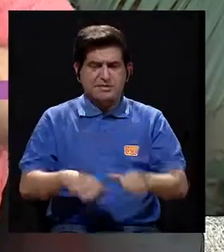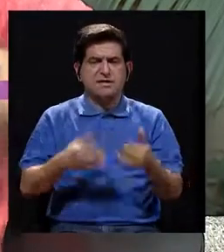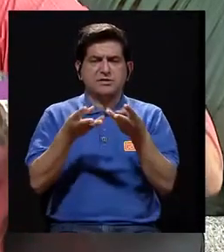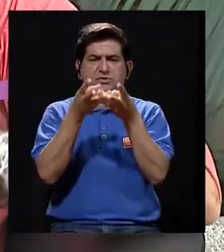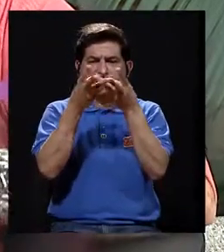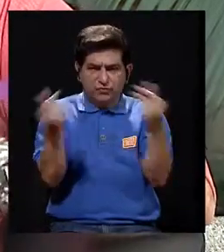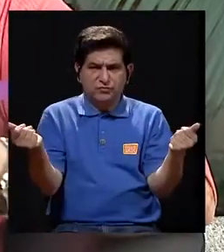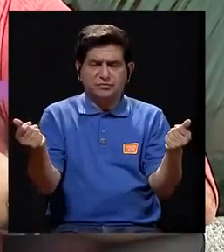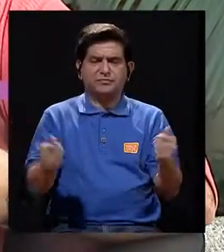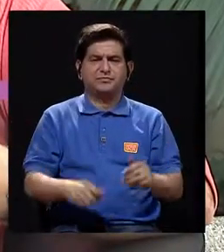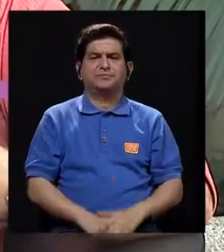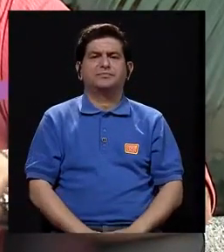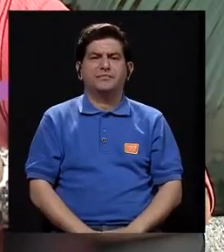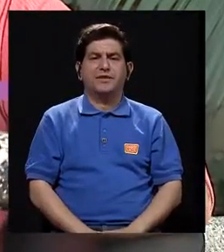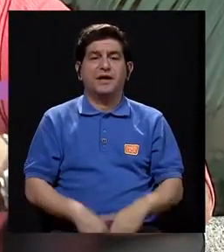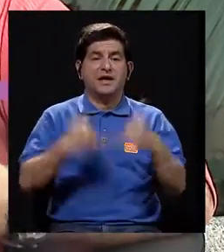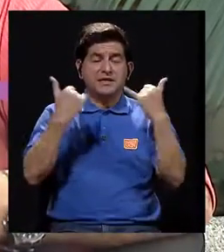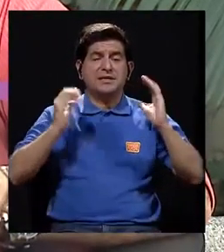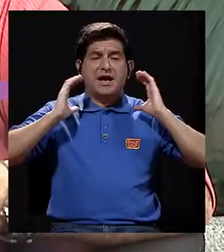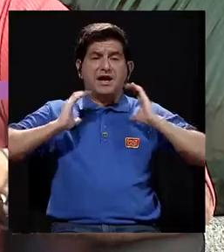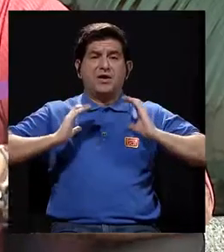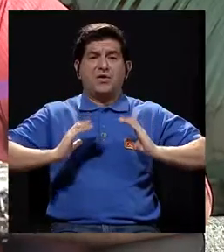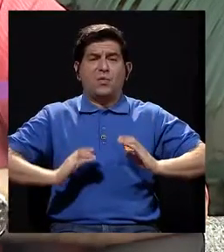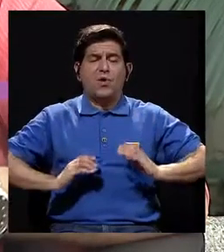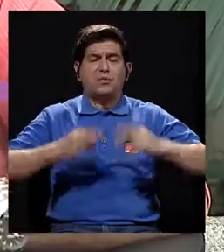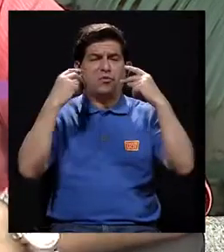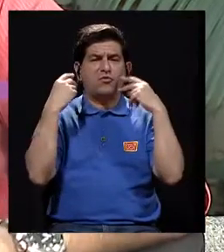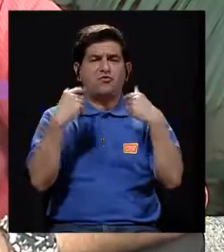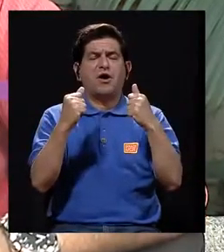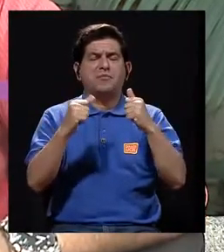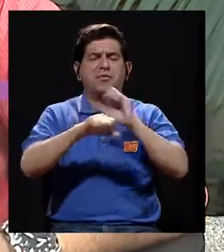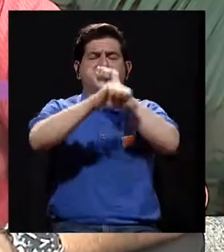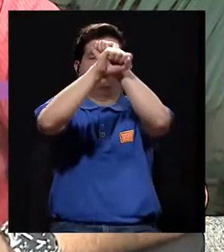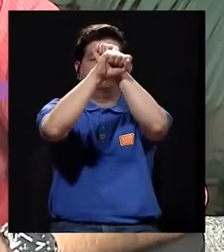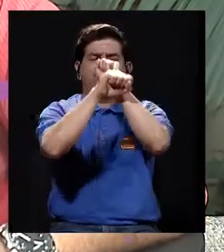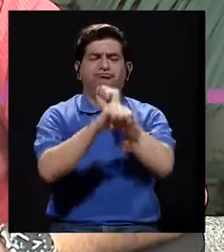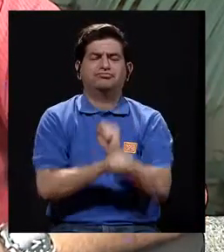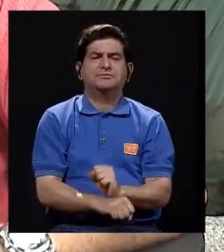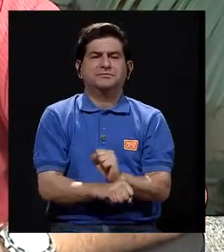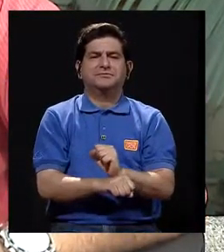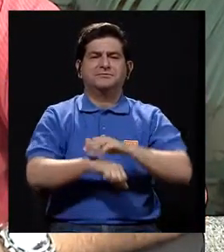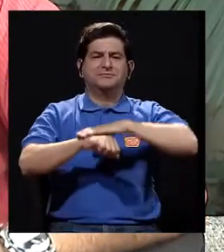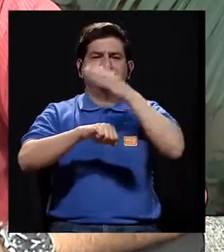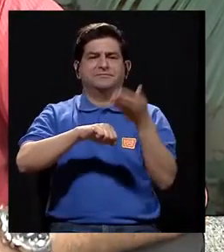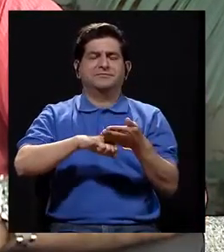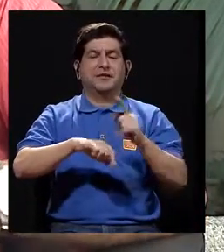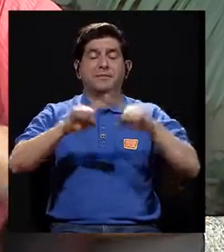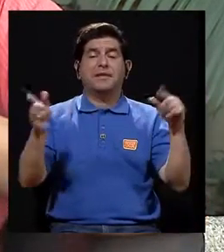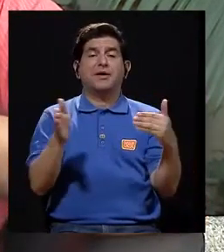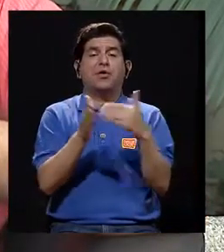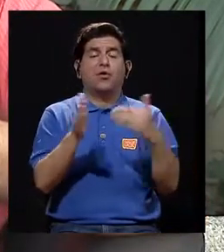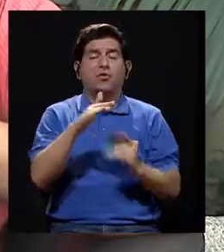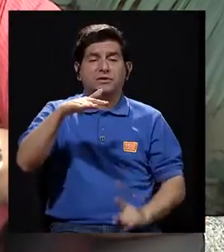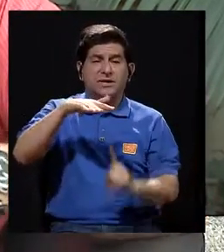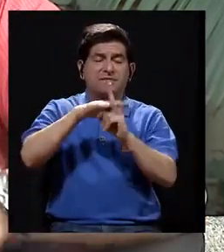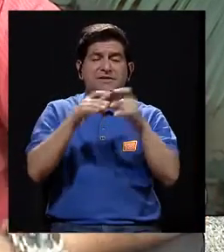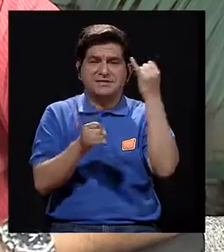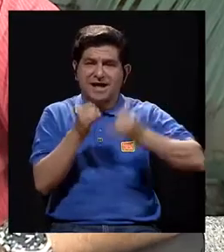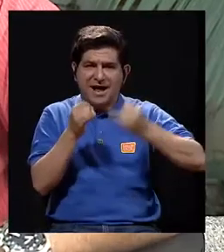que desaparecen solitos porque es como que el cuerpo ya de la mujer se acostumbró rápidamente ya al embarazo, pero